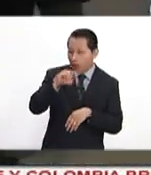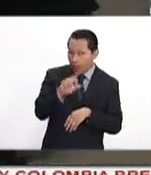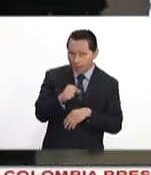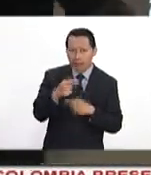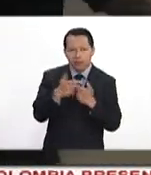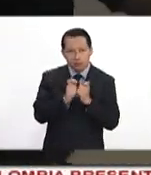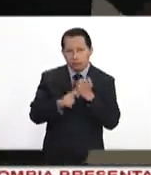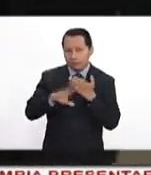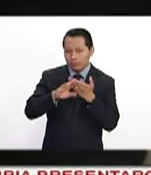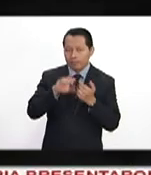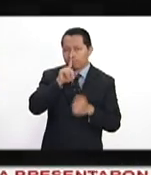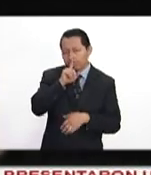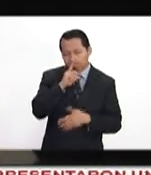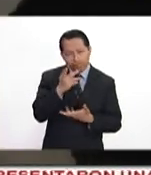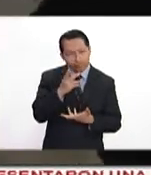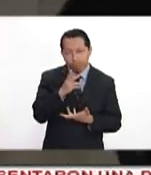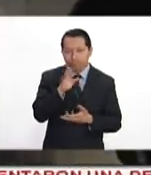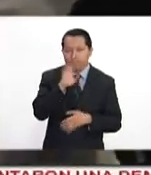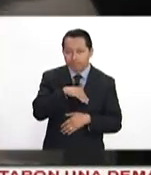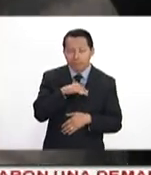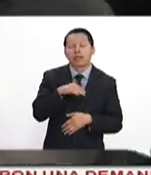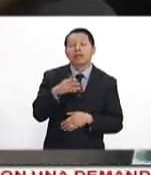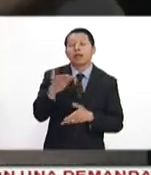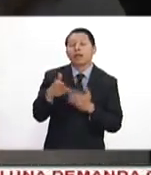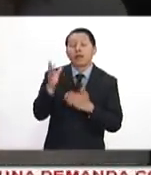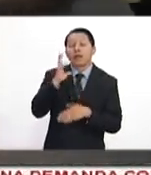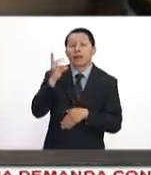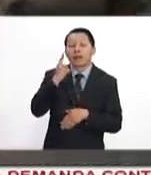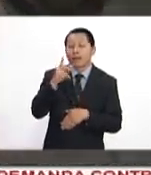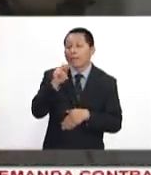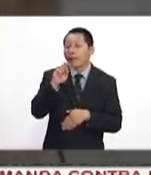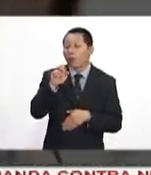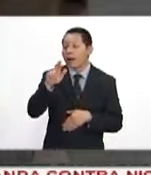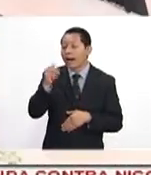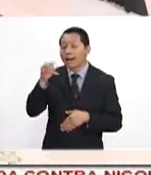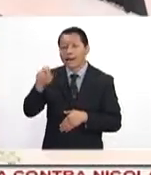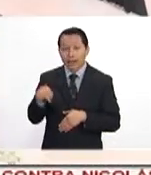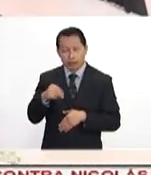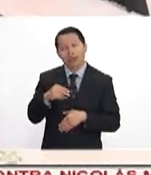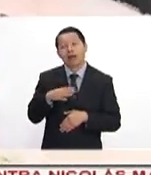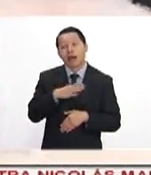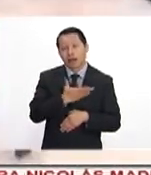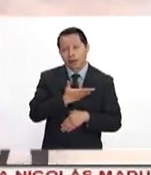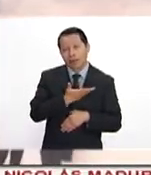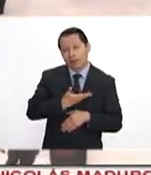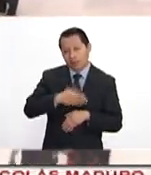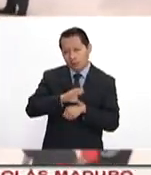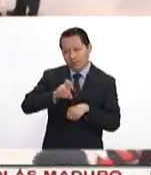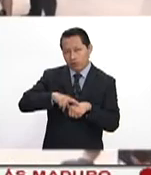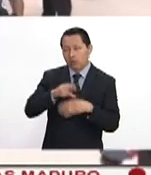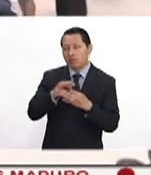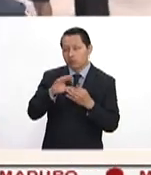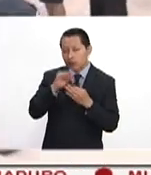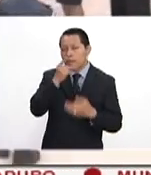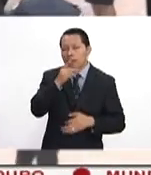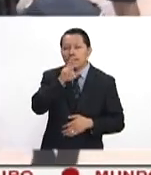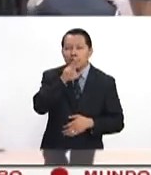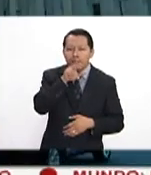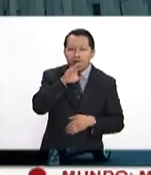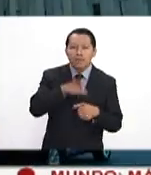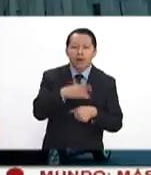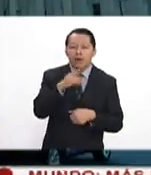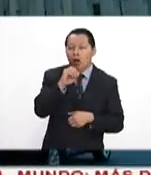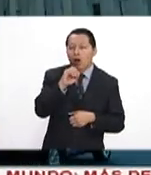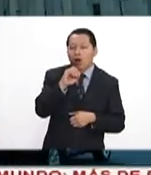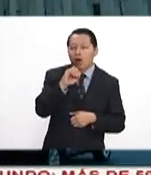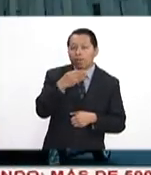espalda. El vocero de los republicanos en la Cámara de Representantes, Paul Ryan, aseguró que estaba preocupado de que aún no se derogue el